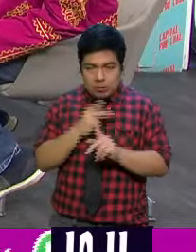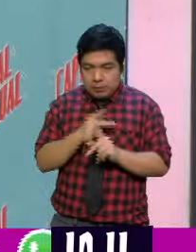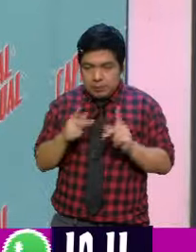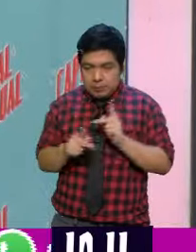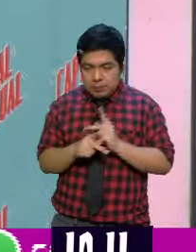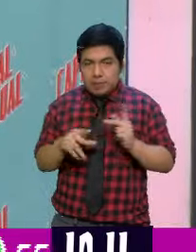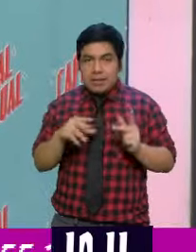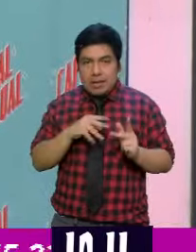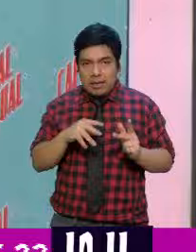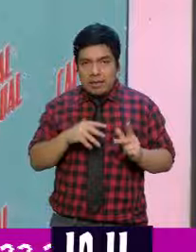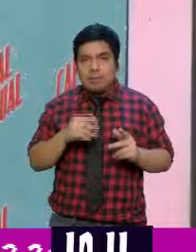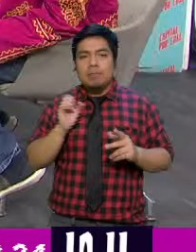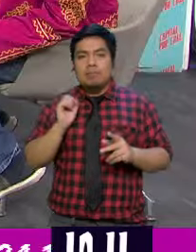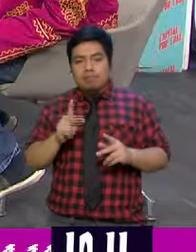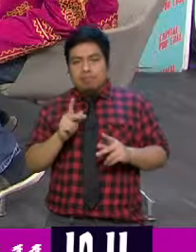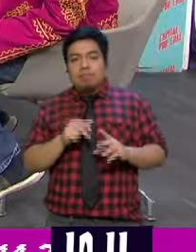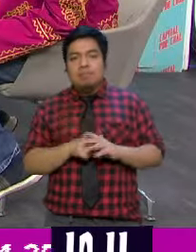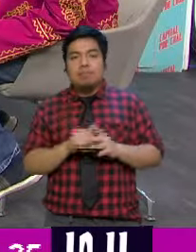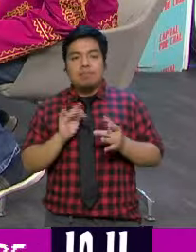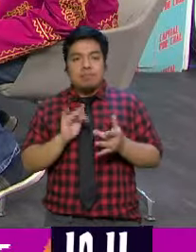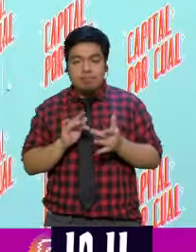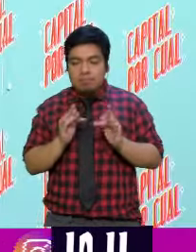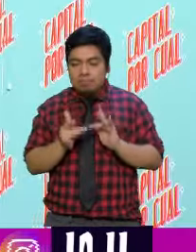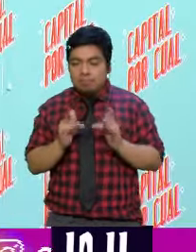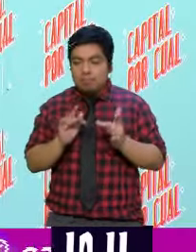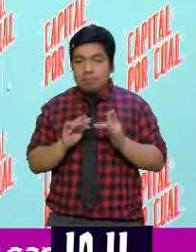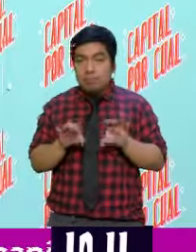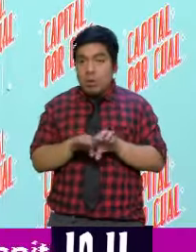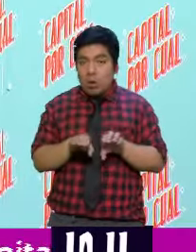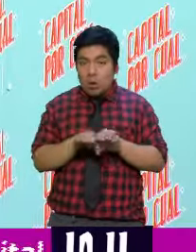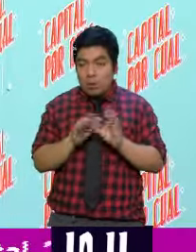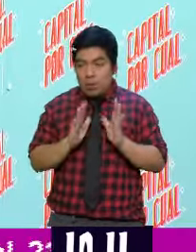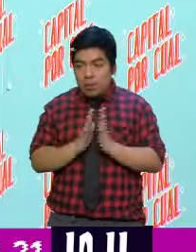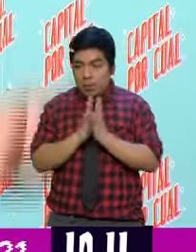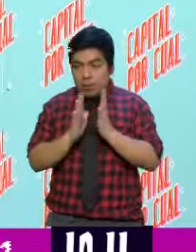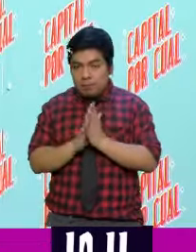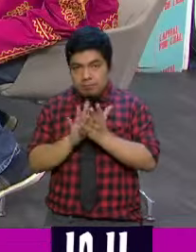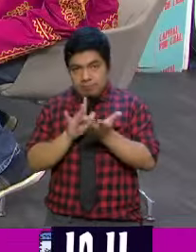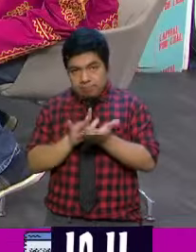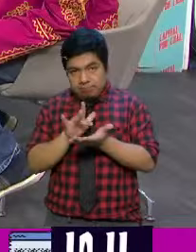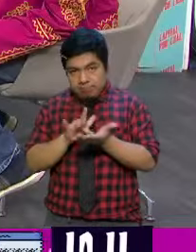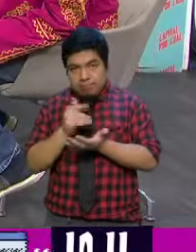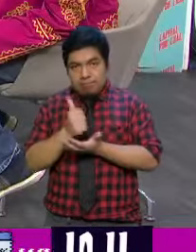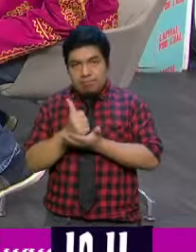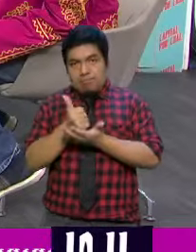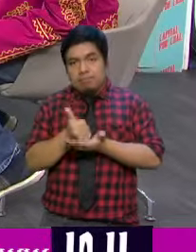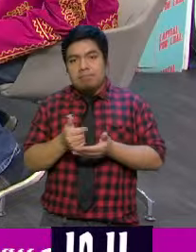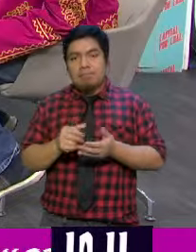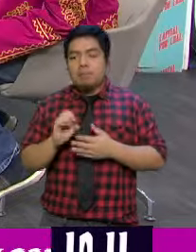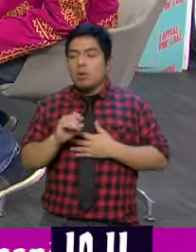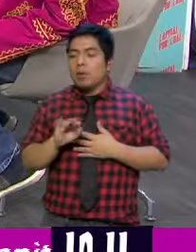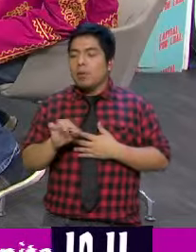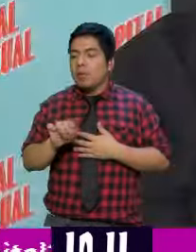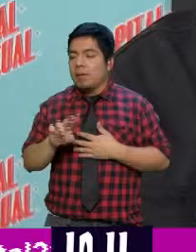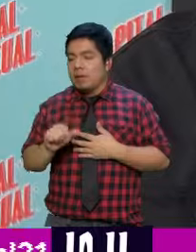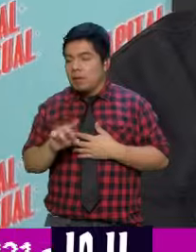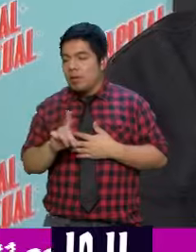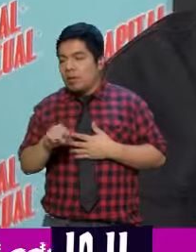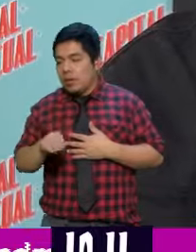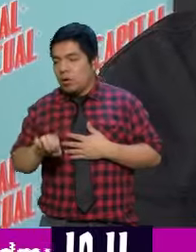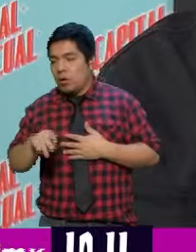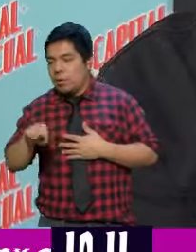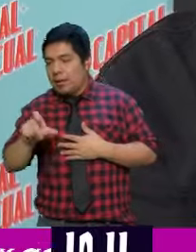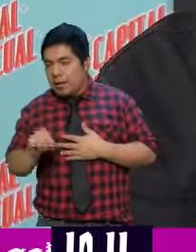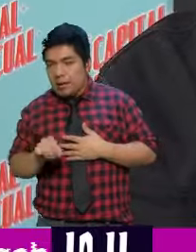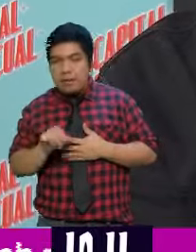Tiene todos los acervos. Okay. Oigan, redes, ¿cómo entramos? ¿Cómo participamos? ¿Cómo apoyamos? Es Observatorio del Rock Mexicano.